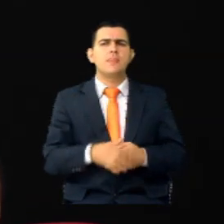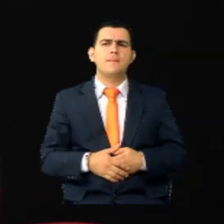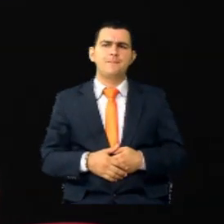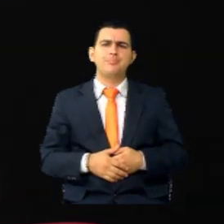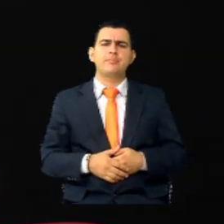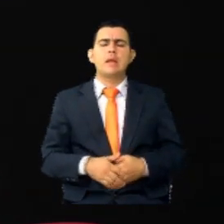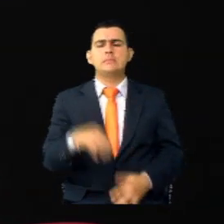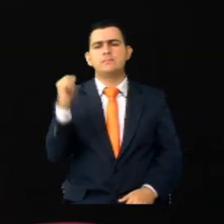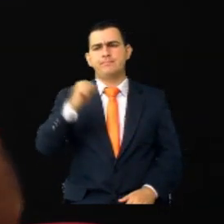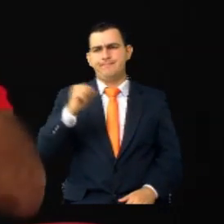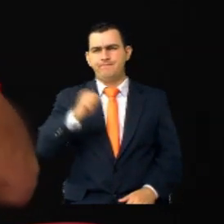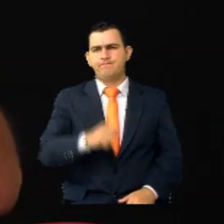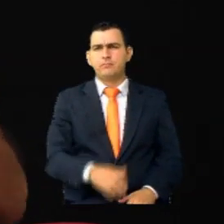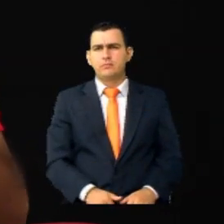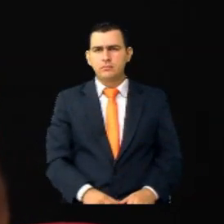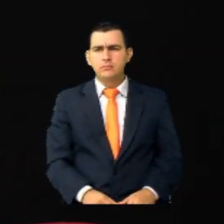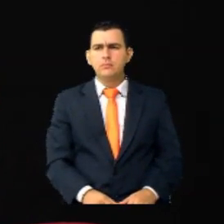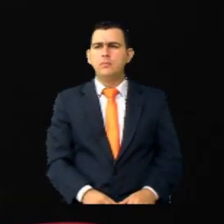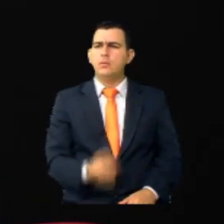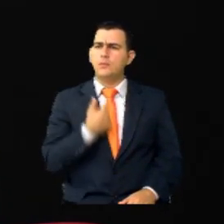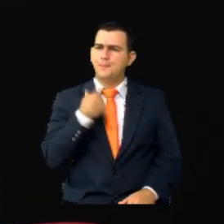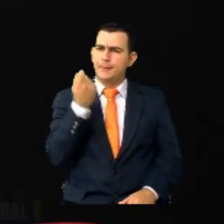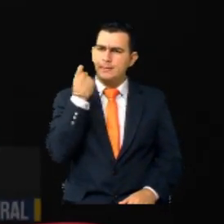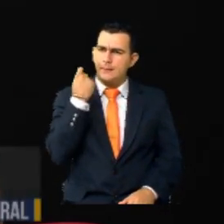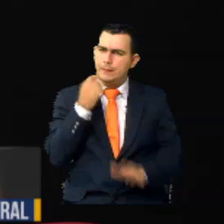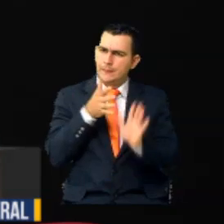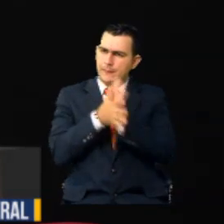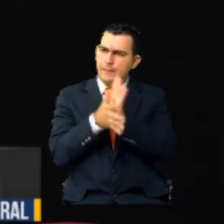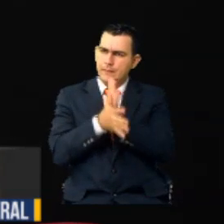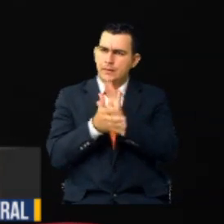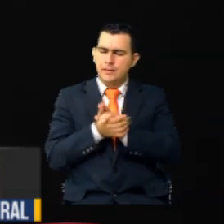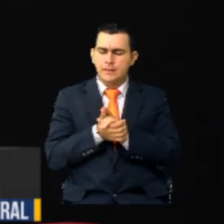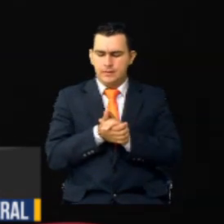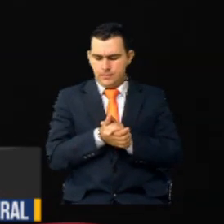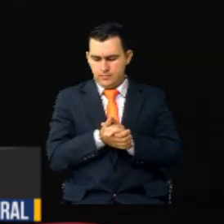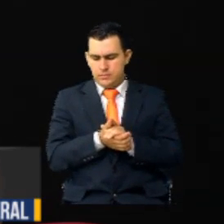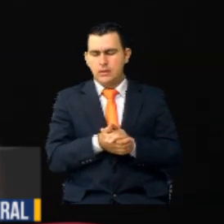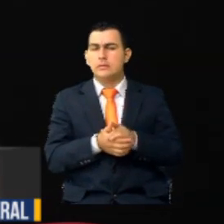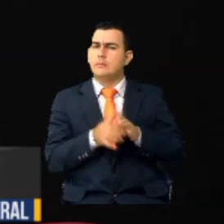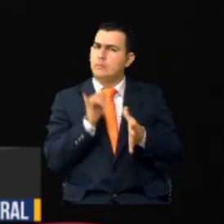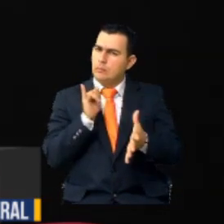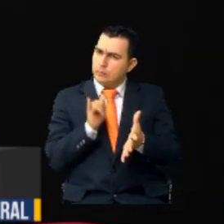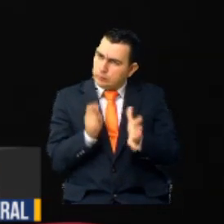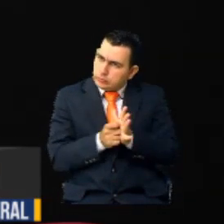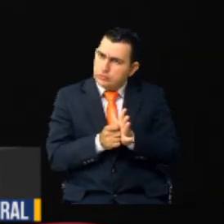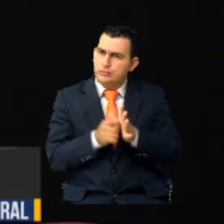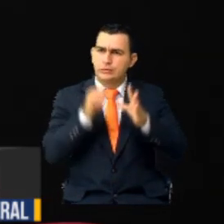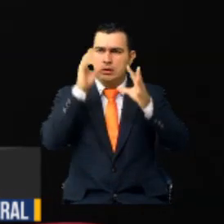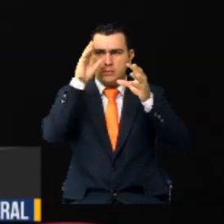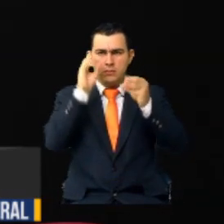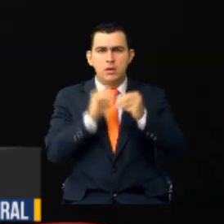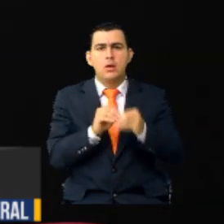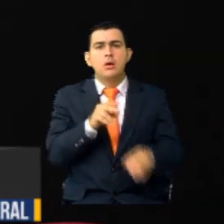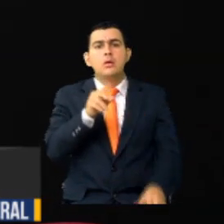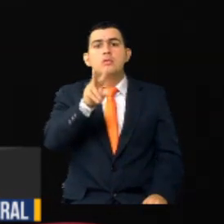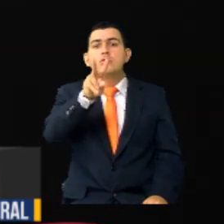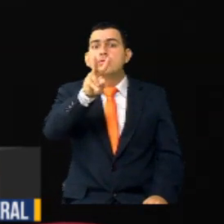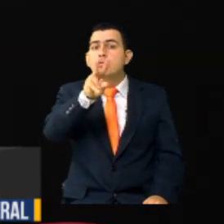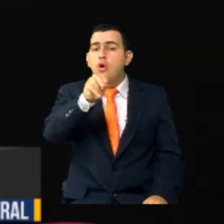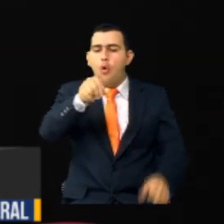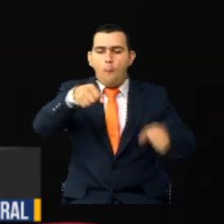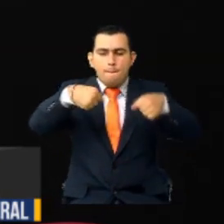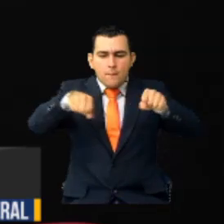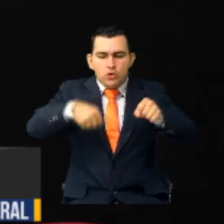Alberto. Precisamente lo que acabo de exponer es parte de esos acuerdos. No restricciones a las motos ni a